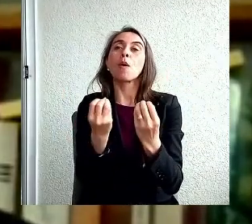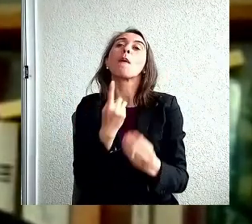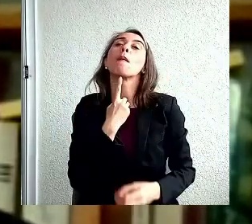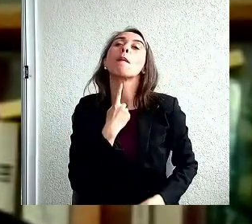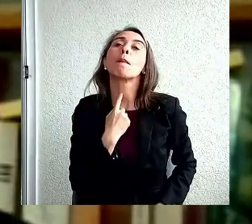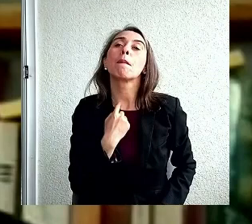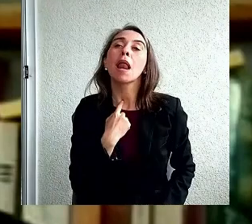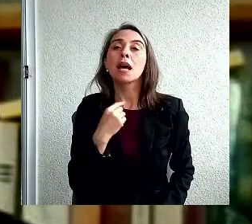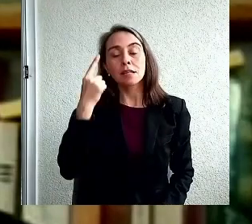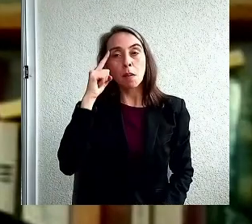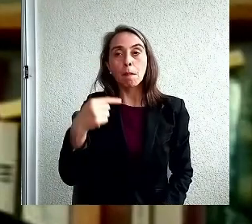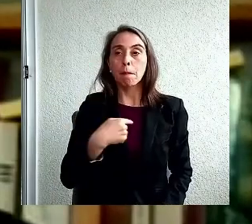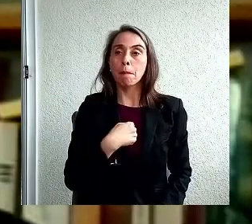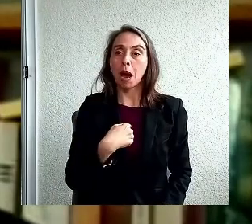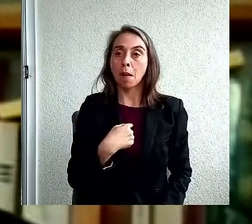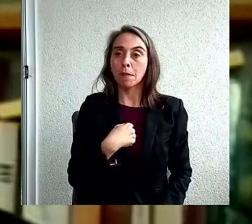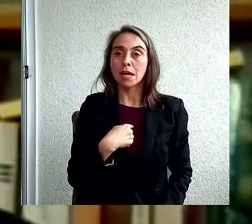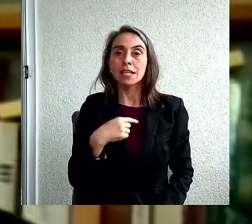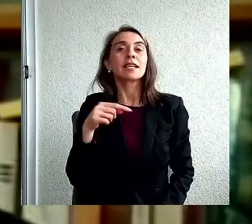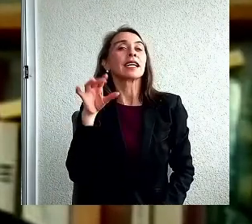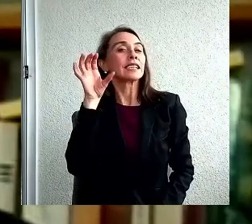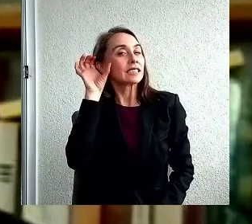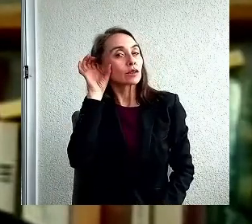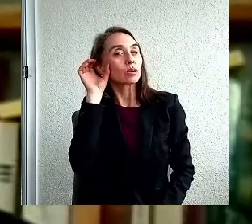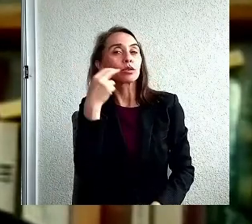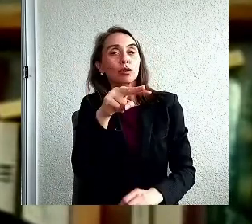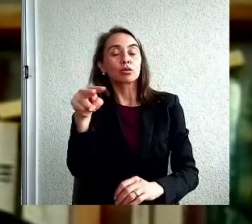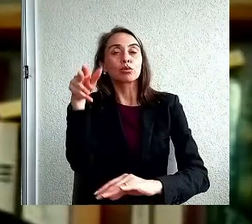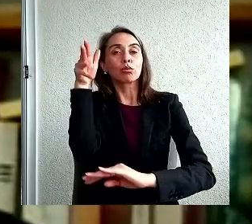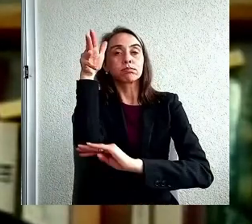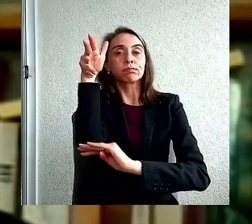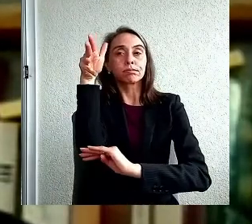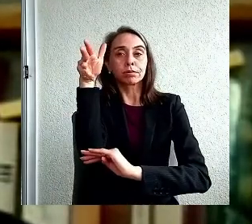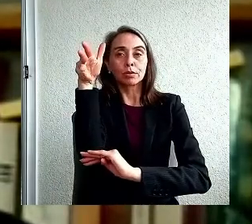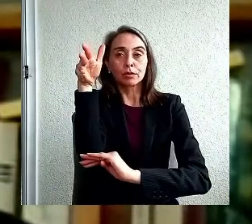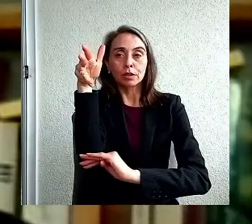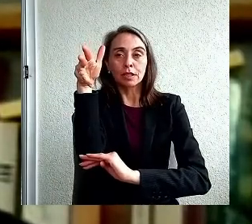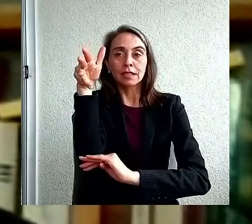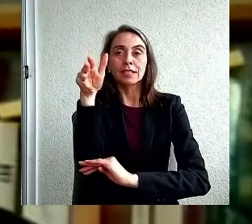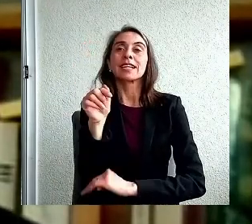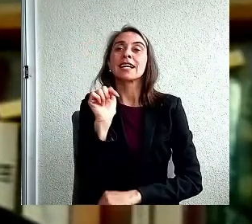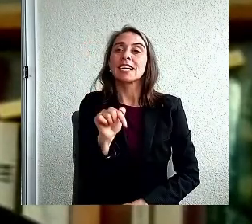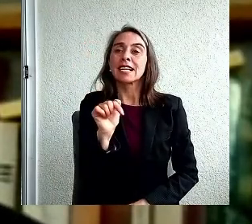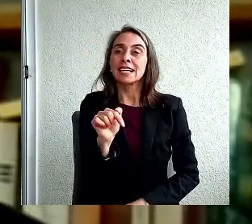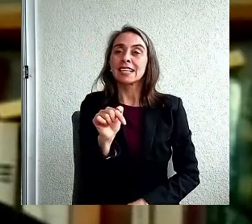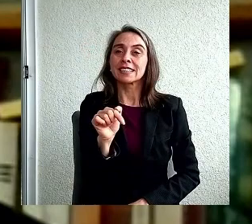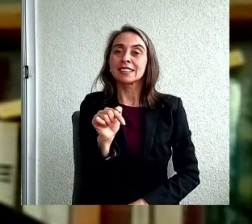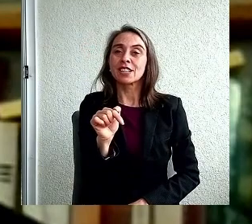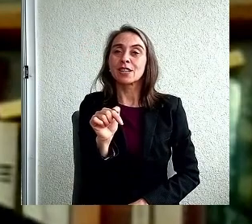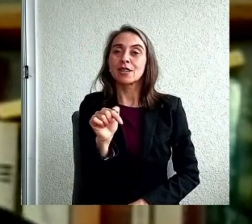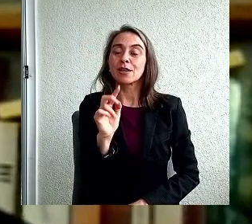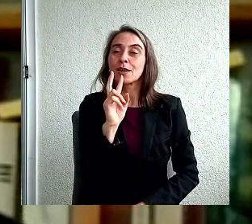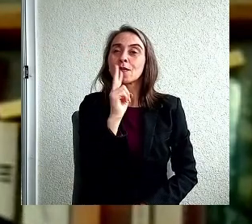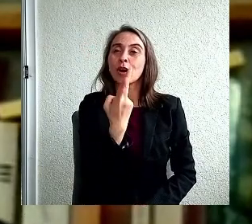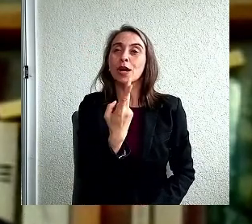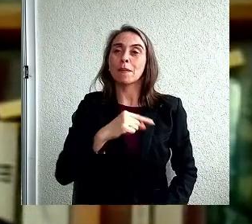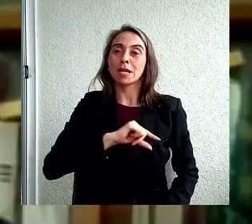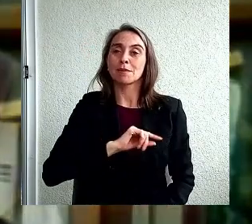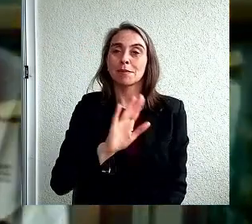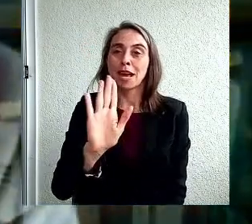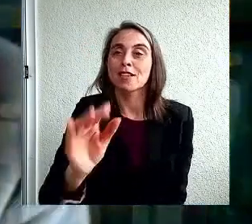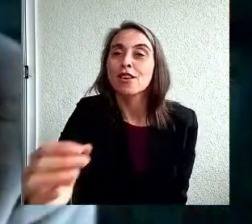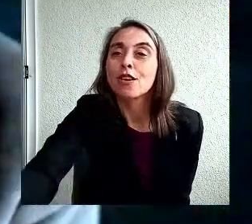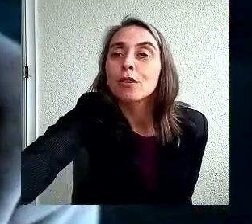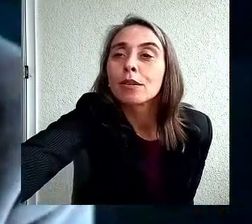sus presentaciones. Esto es bueno, me cambiaré al español. Honor para mí haber tenido la oportunidad